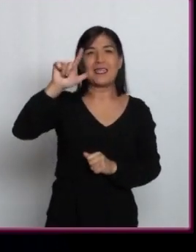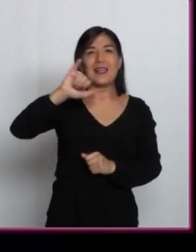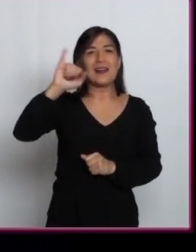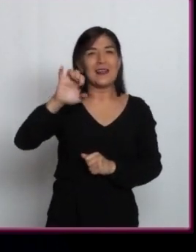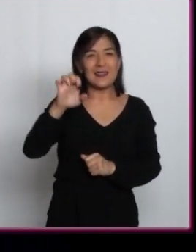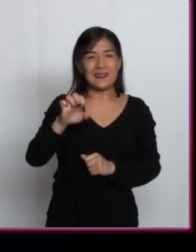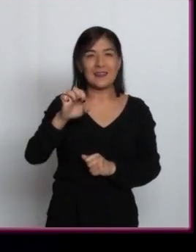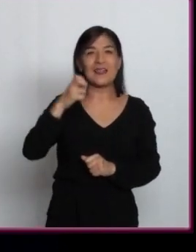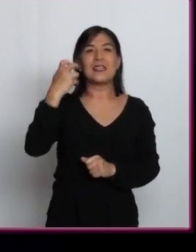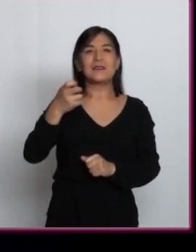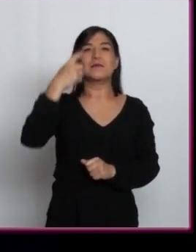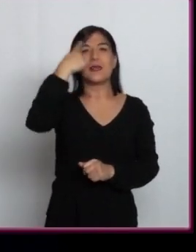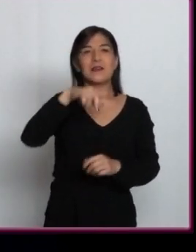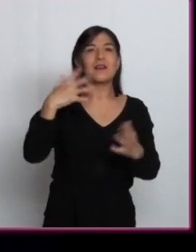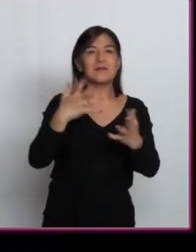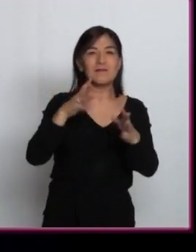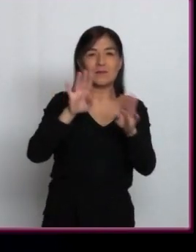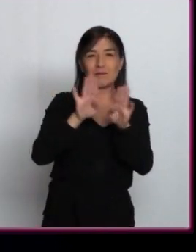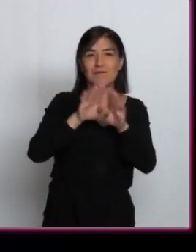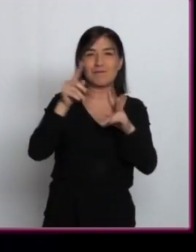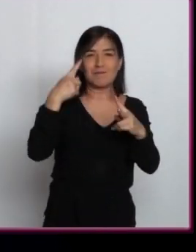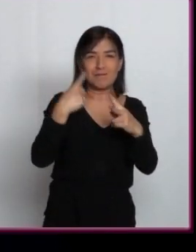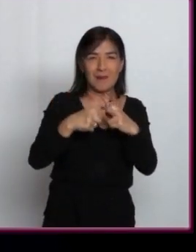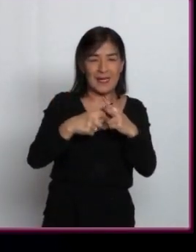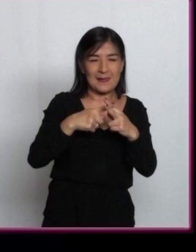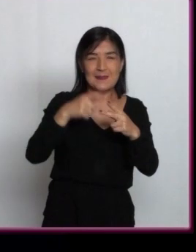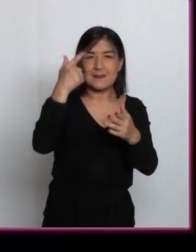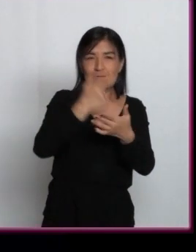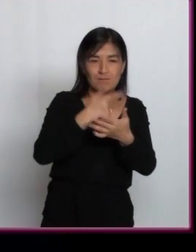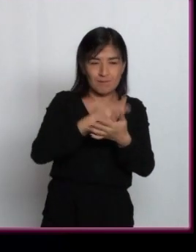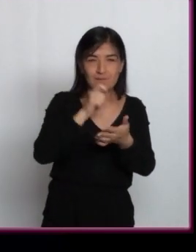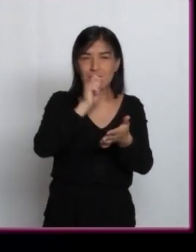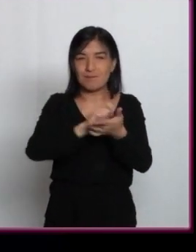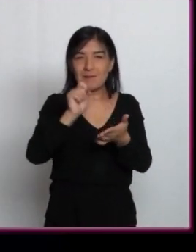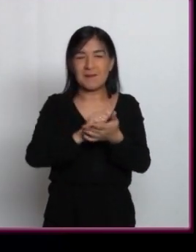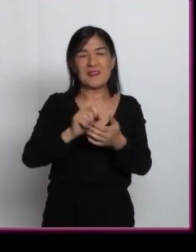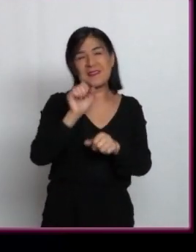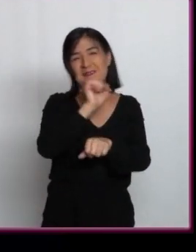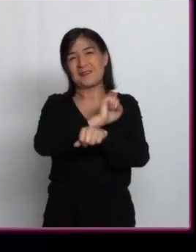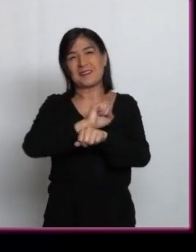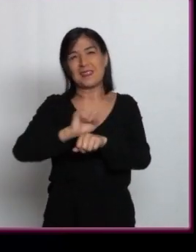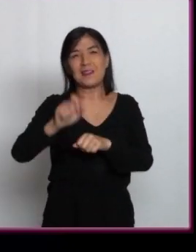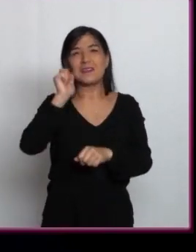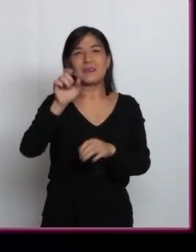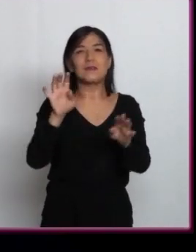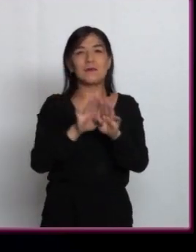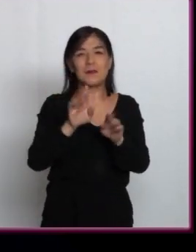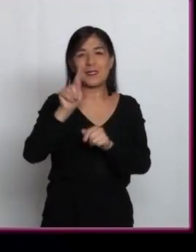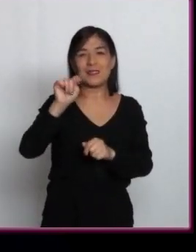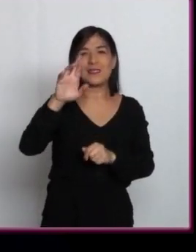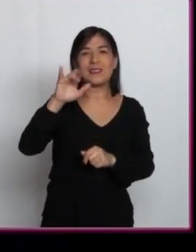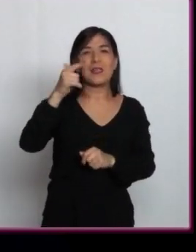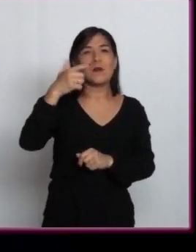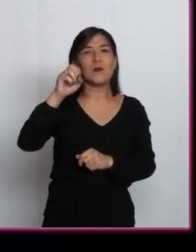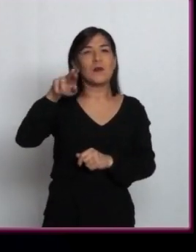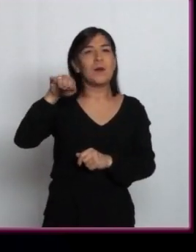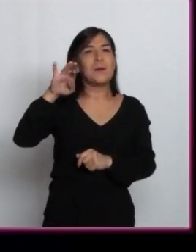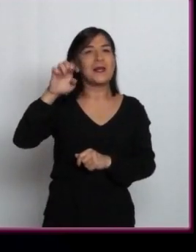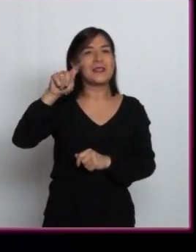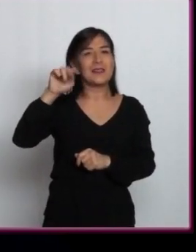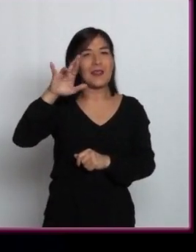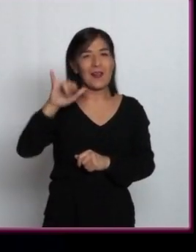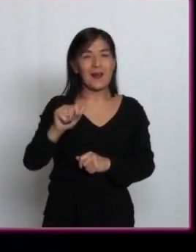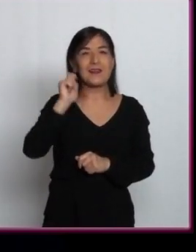que se hacen una serie de cálculos relativamente simples a partir de trigonometría y se determina